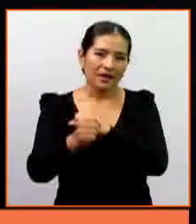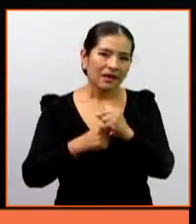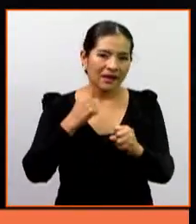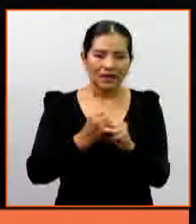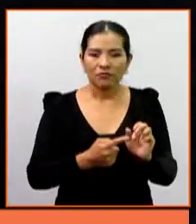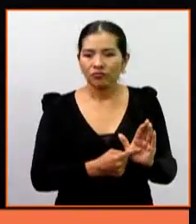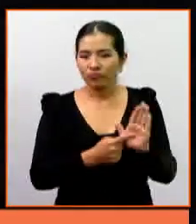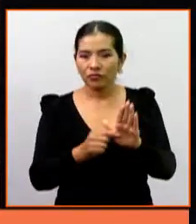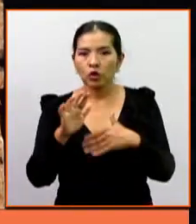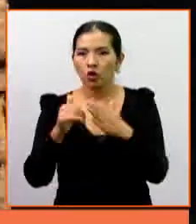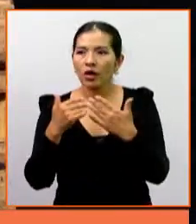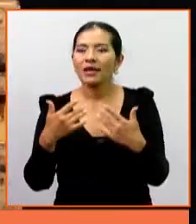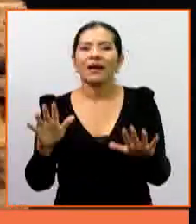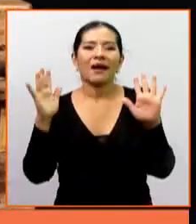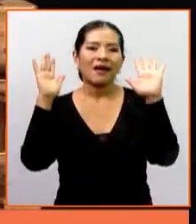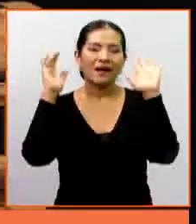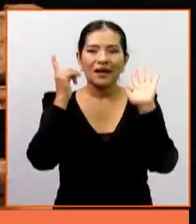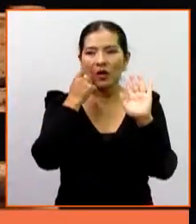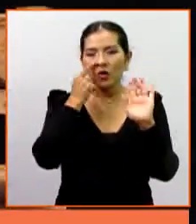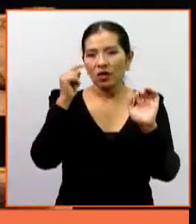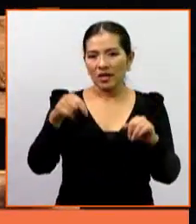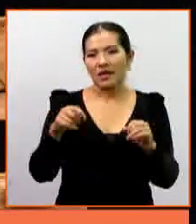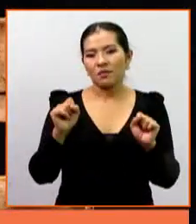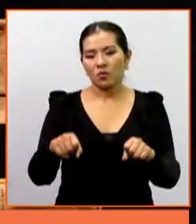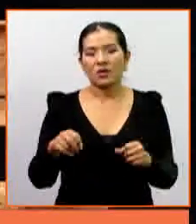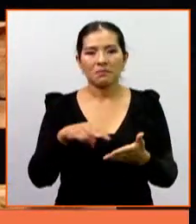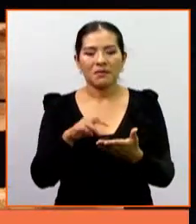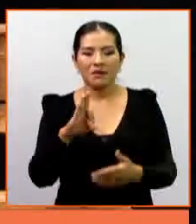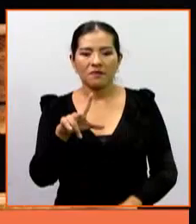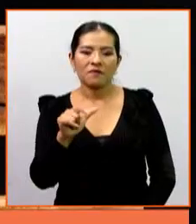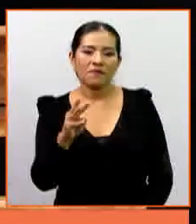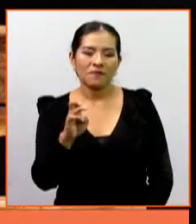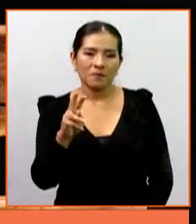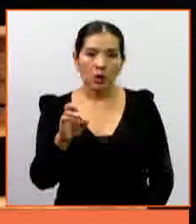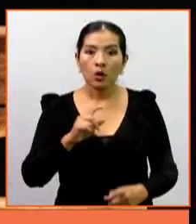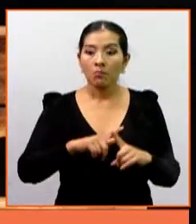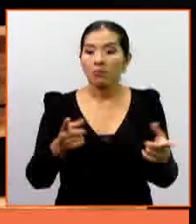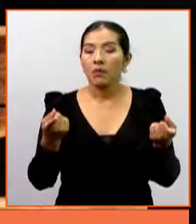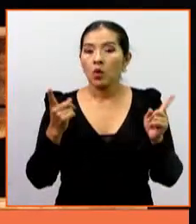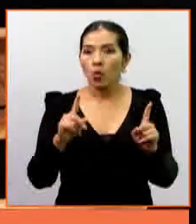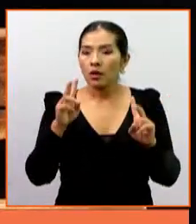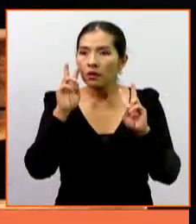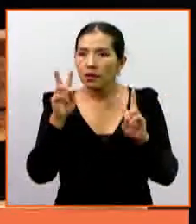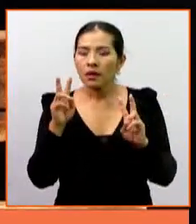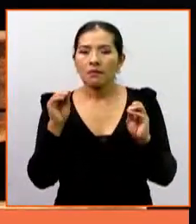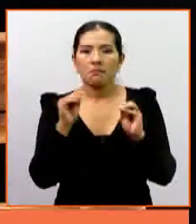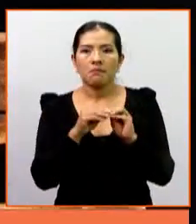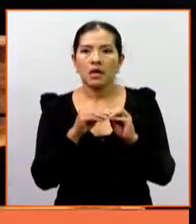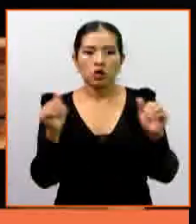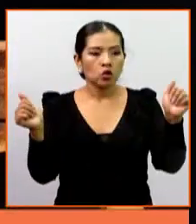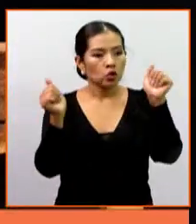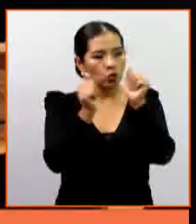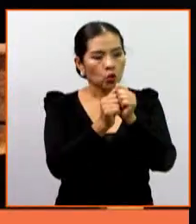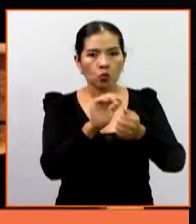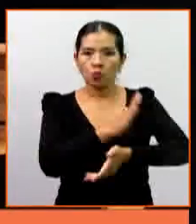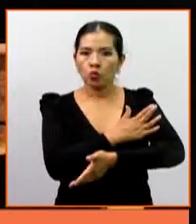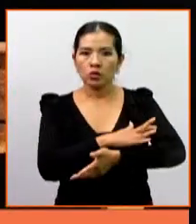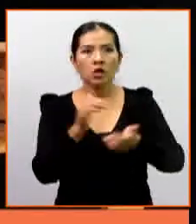con el estilo, que la gente ya sabe que acá se hace flamenco y llama la atención, pero cuando lo ven, además con instrumentos